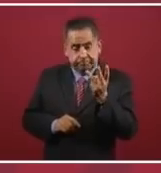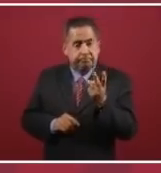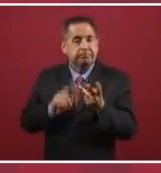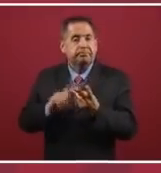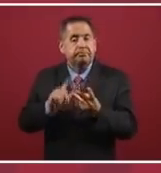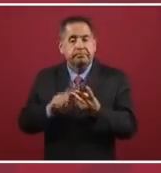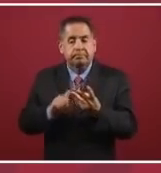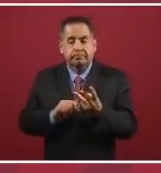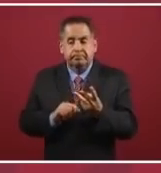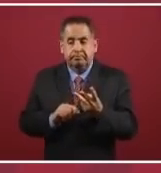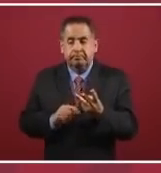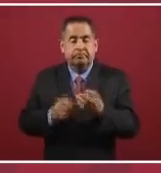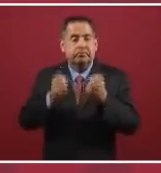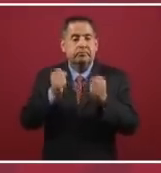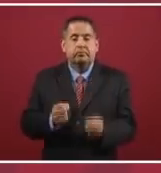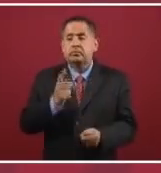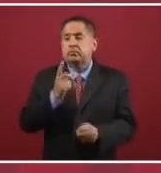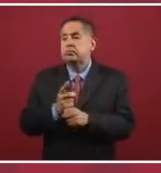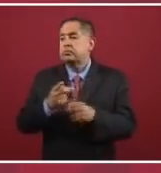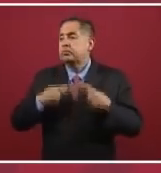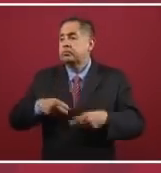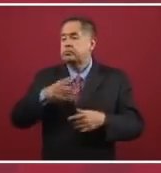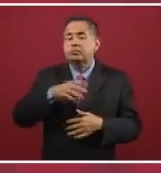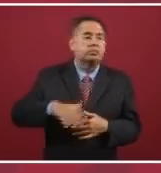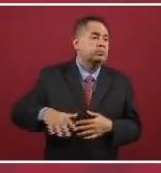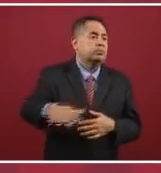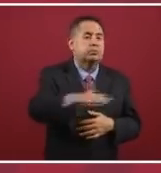es la seguridad pública.